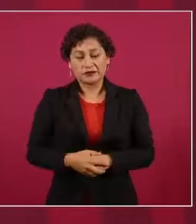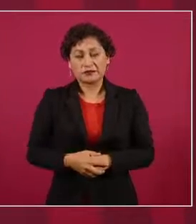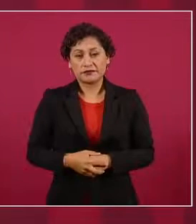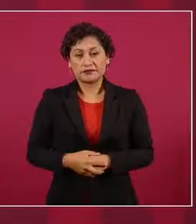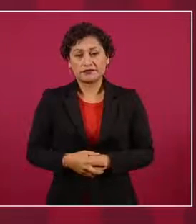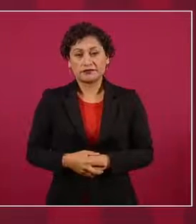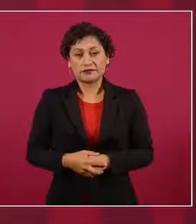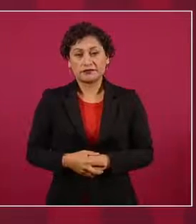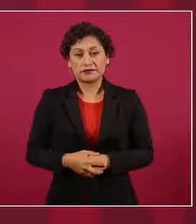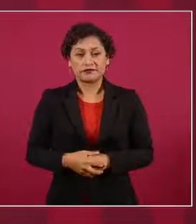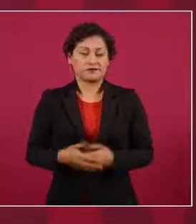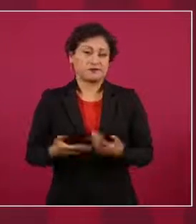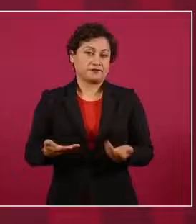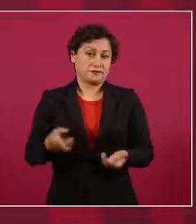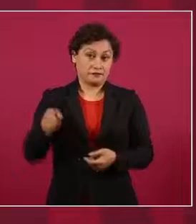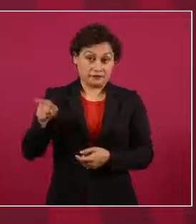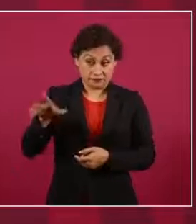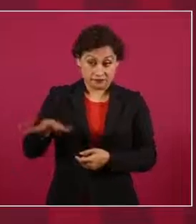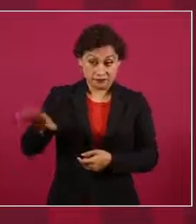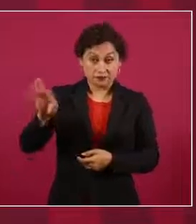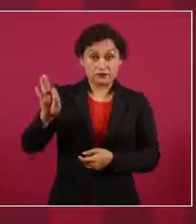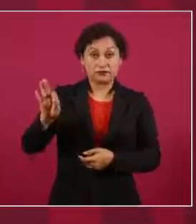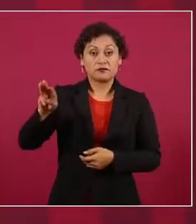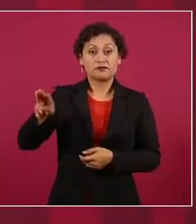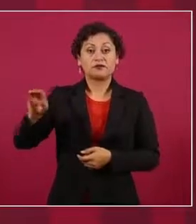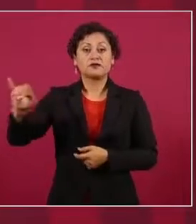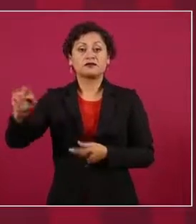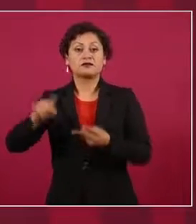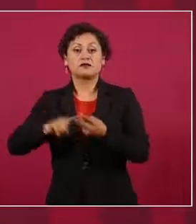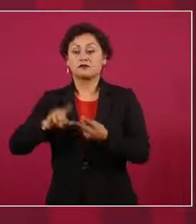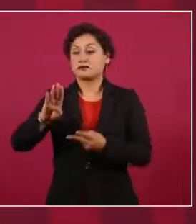Si el Fondo Monetario Internacional y el Banco Mundial